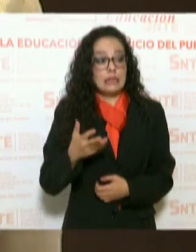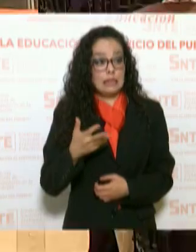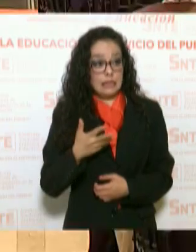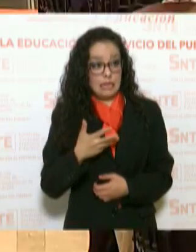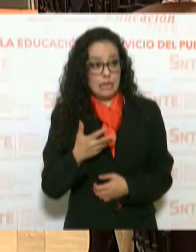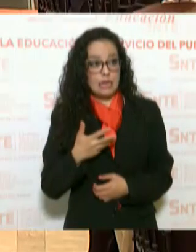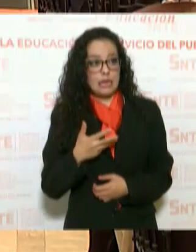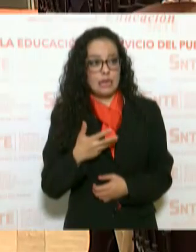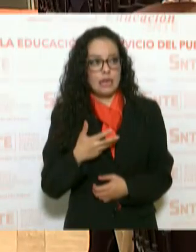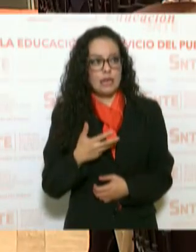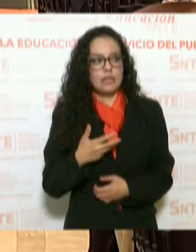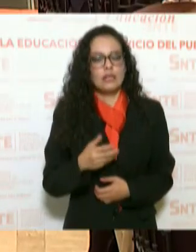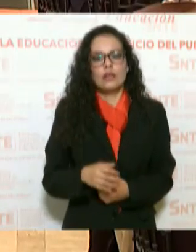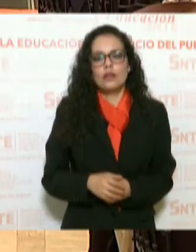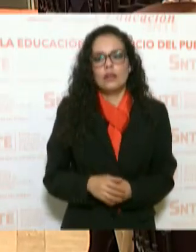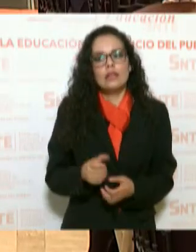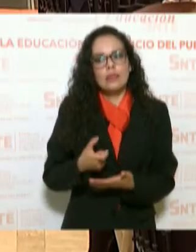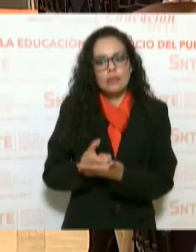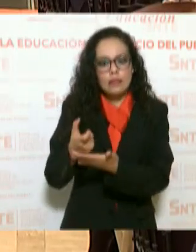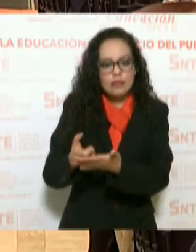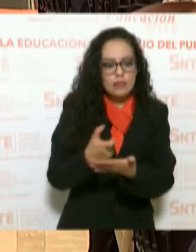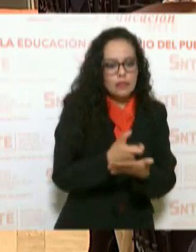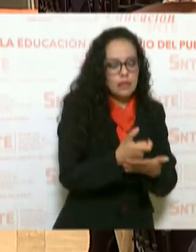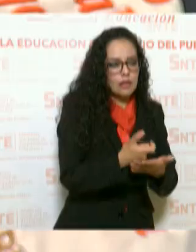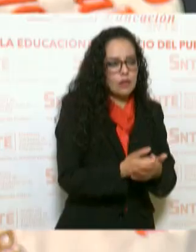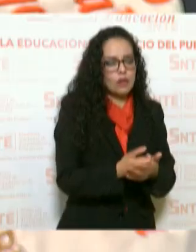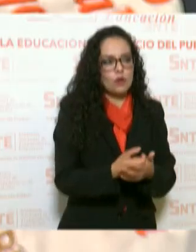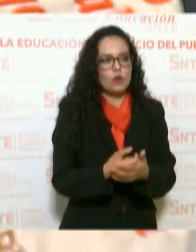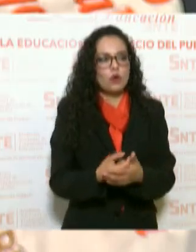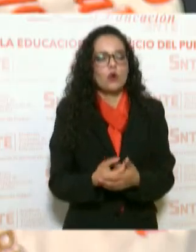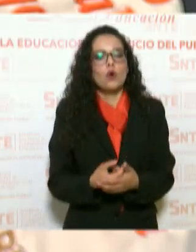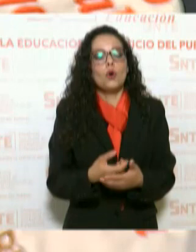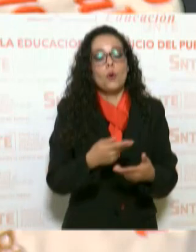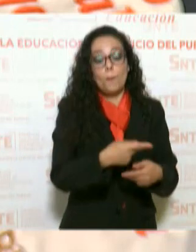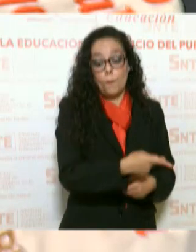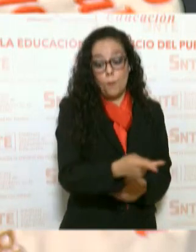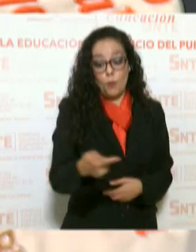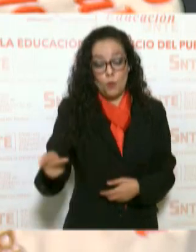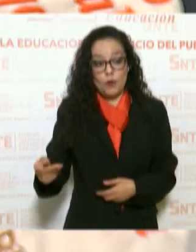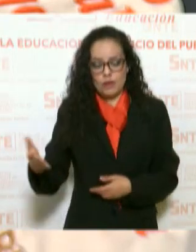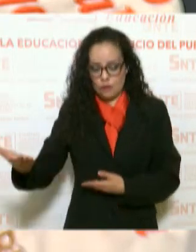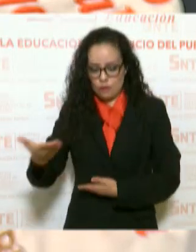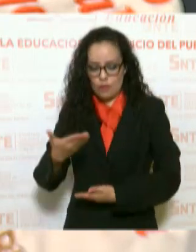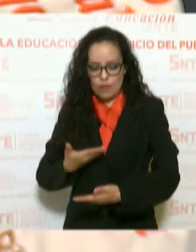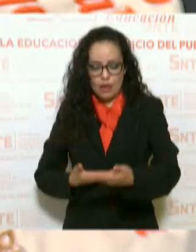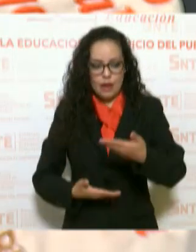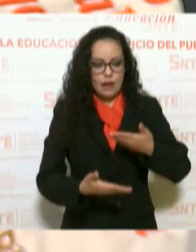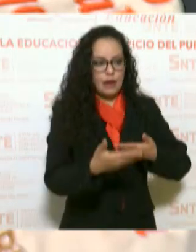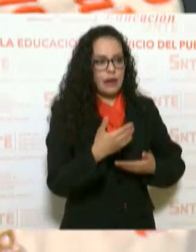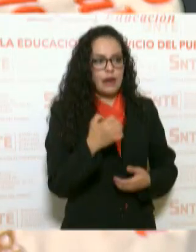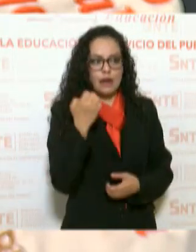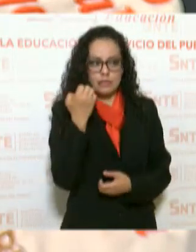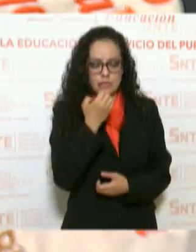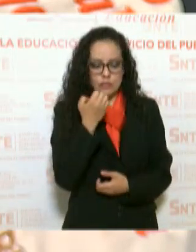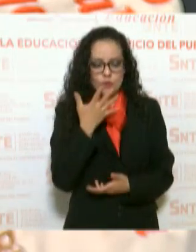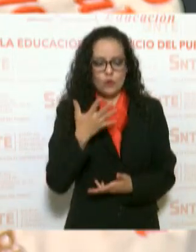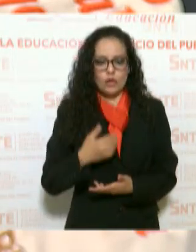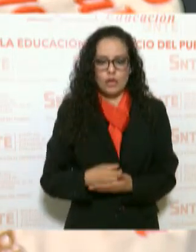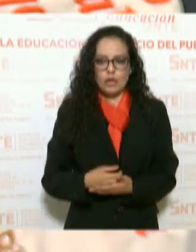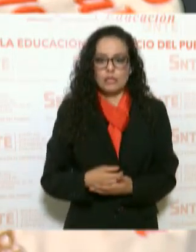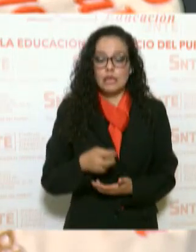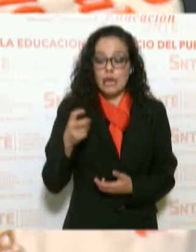que ser financiados con fondos públicos y la libertad académica es fundamental. Es un